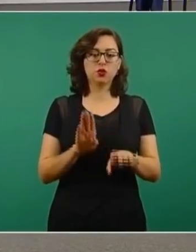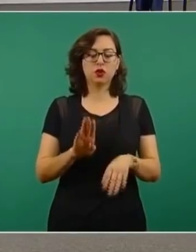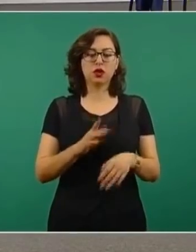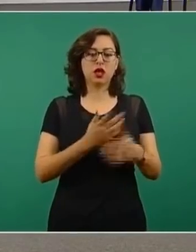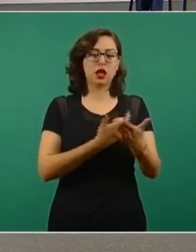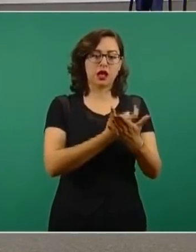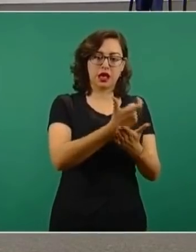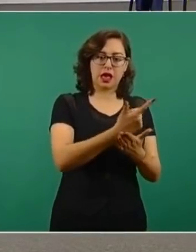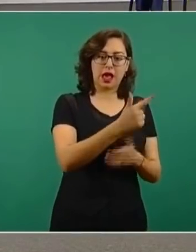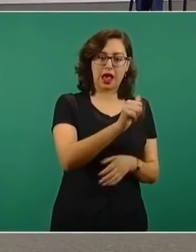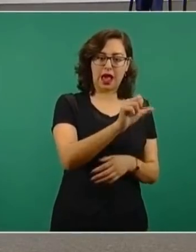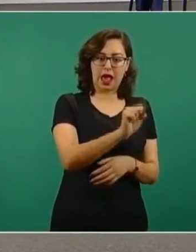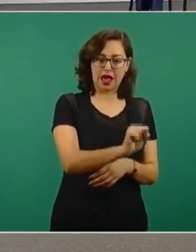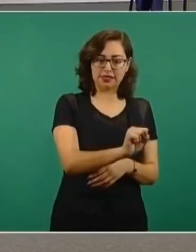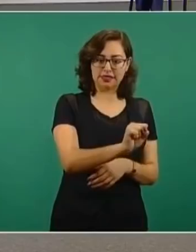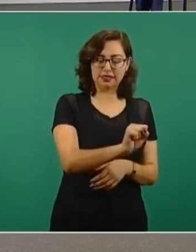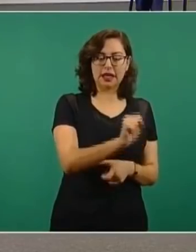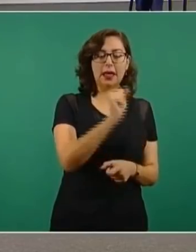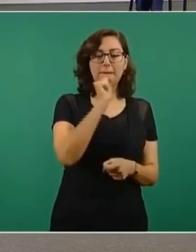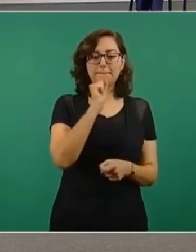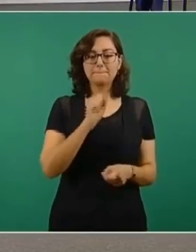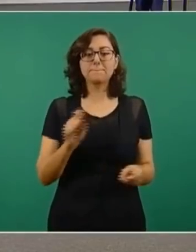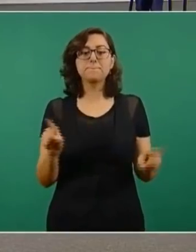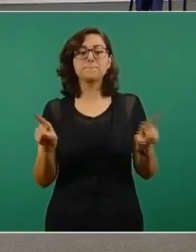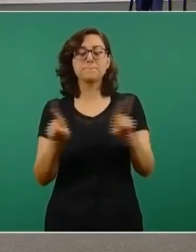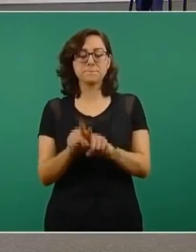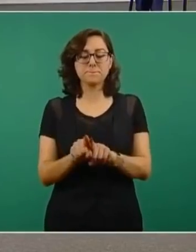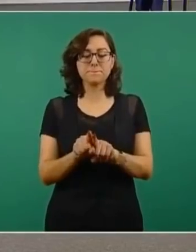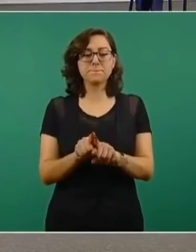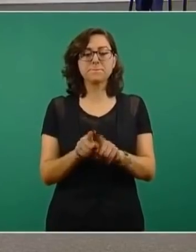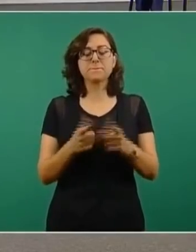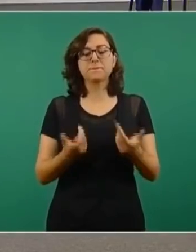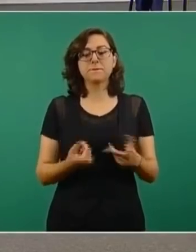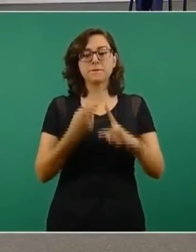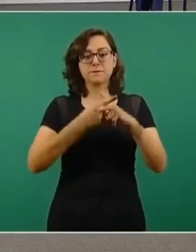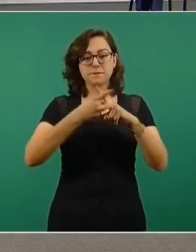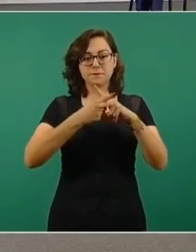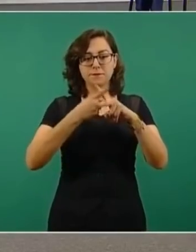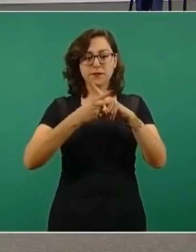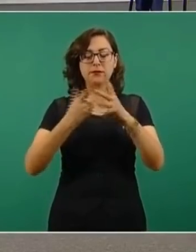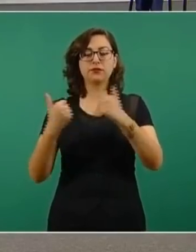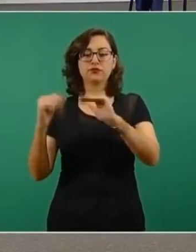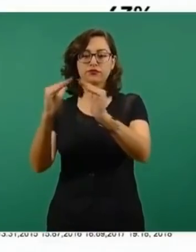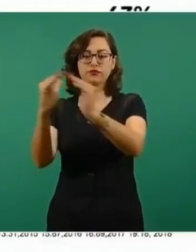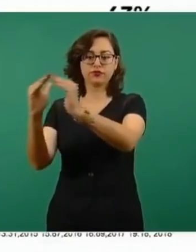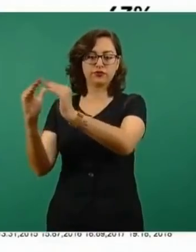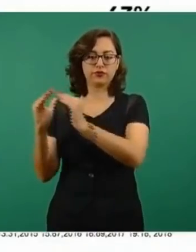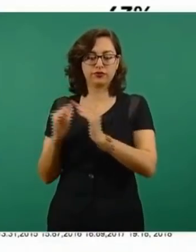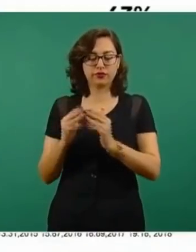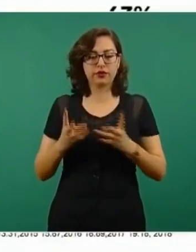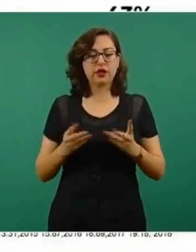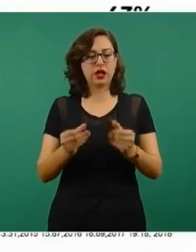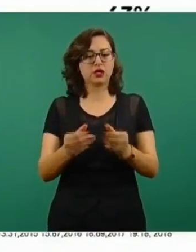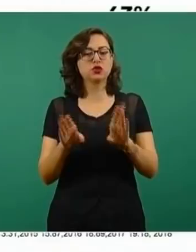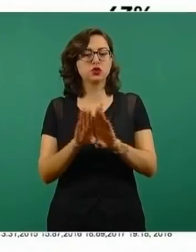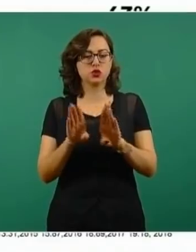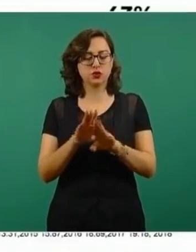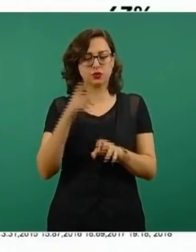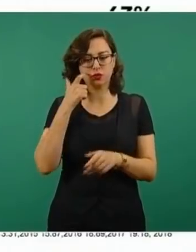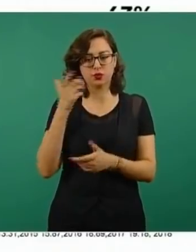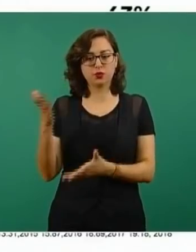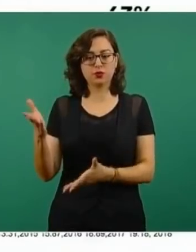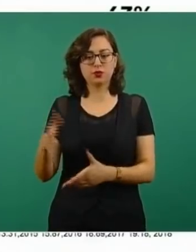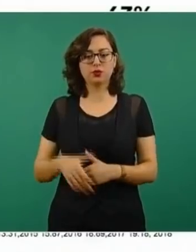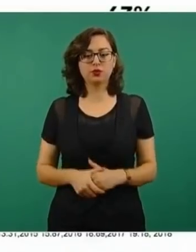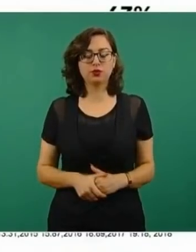gas, la tendencia que tiene este comportamiento tarifario en el doméstico contra la tarifa que tiene en